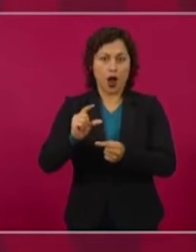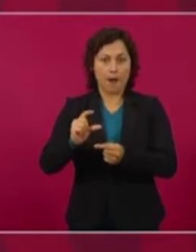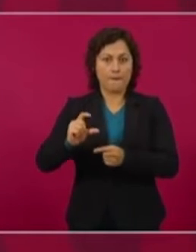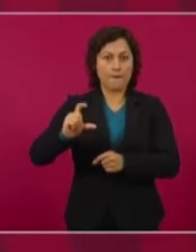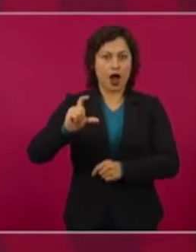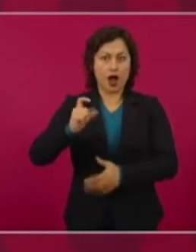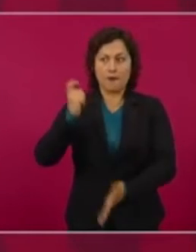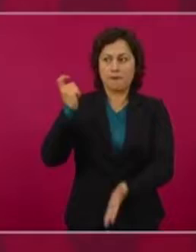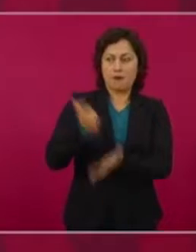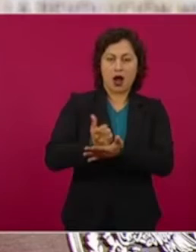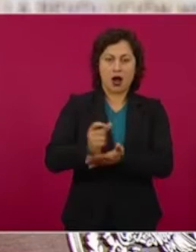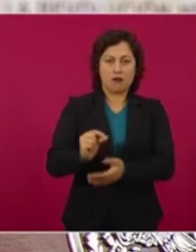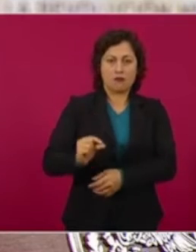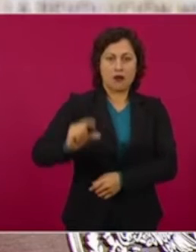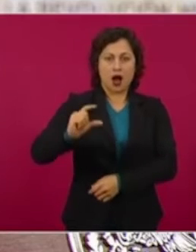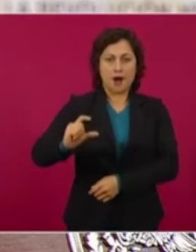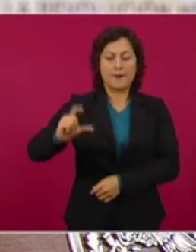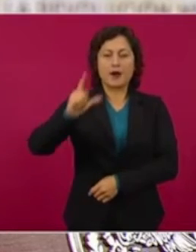en las tarifas.